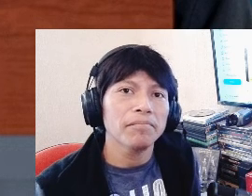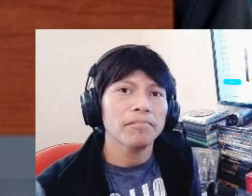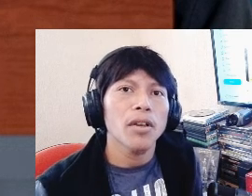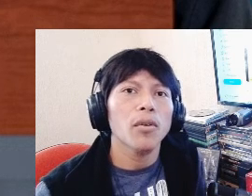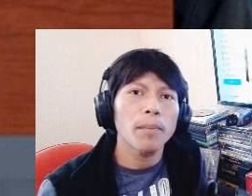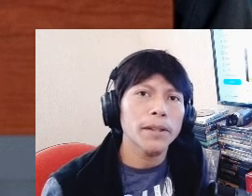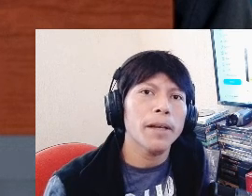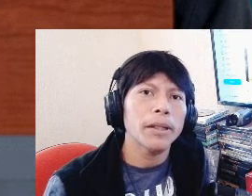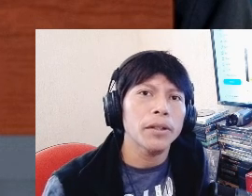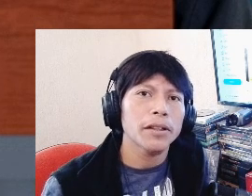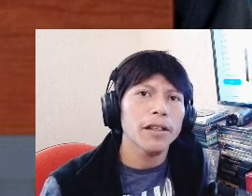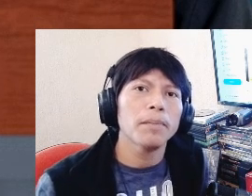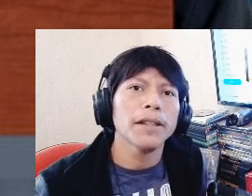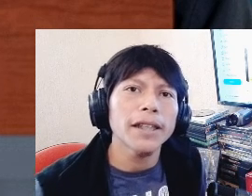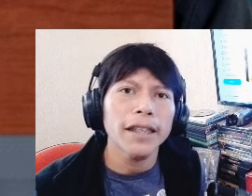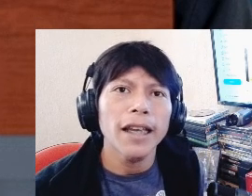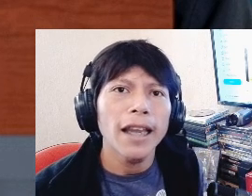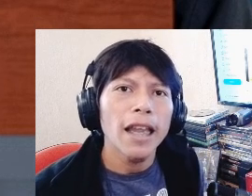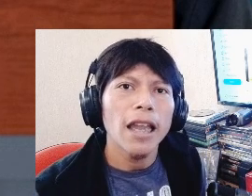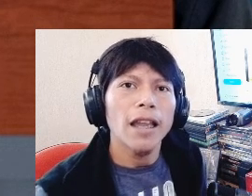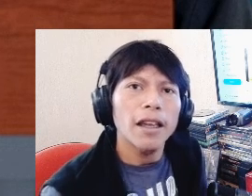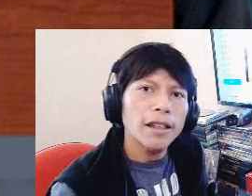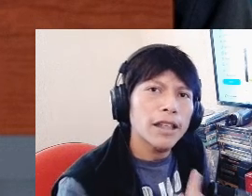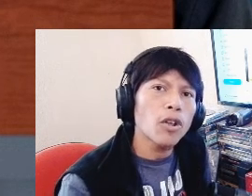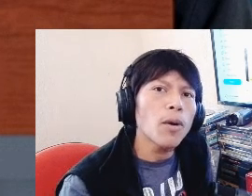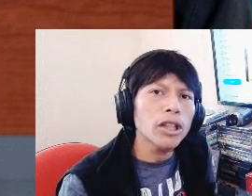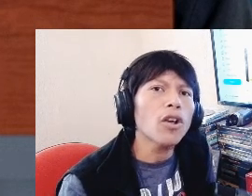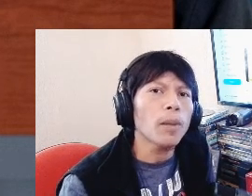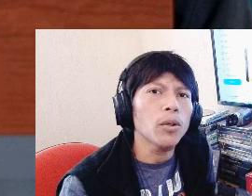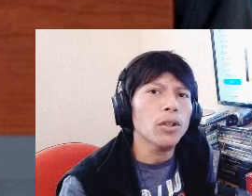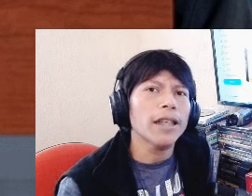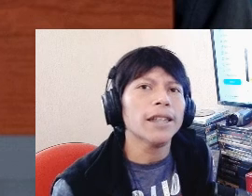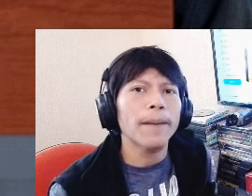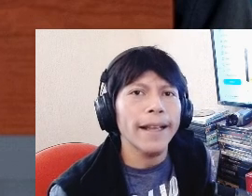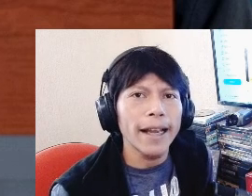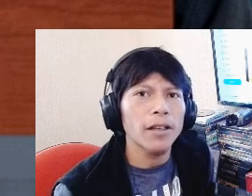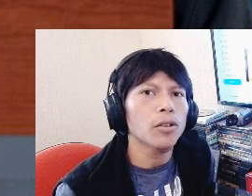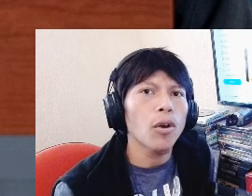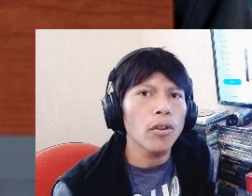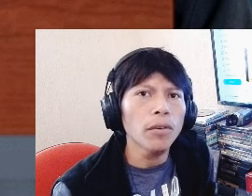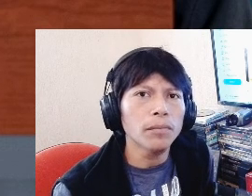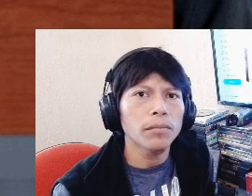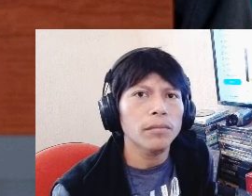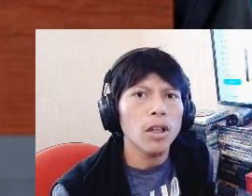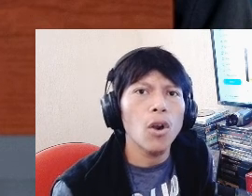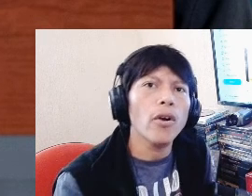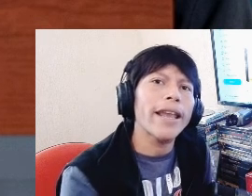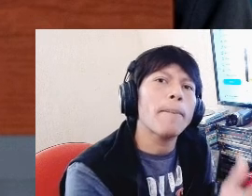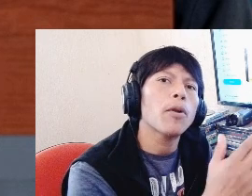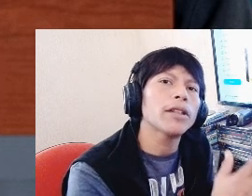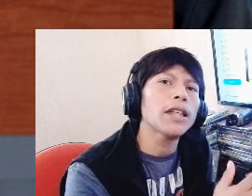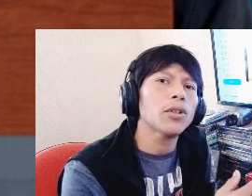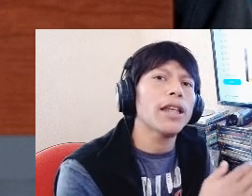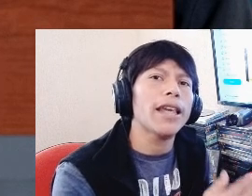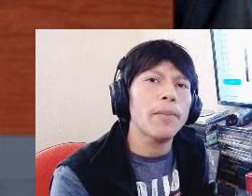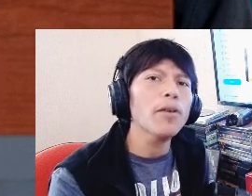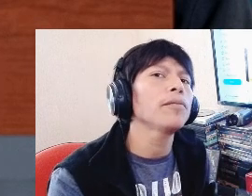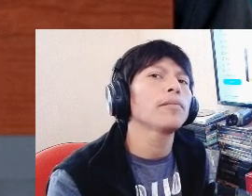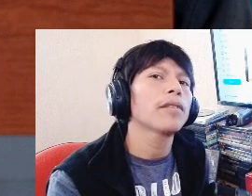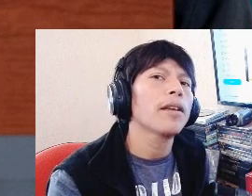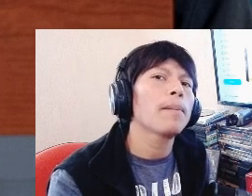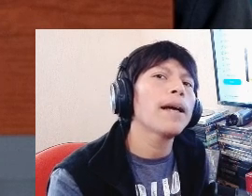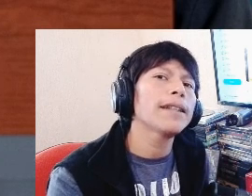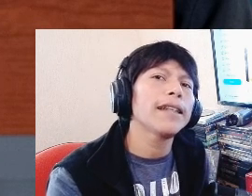presidente no va a pasar a mayores. El presidente se tomó 5 minutos en explicar todo lo que proceso se